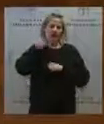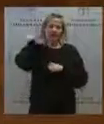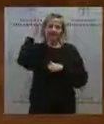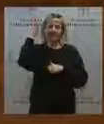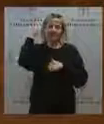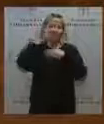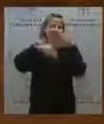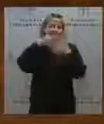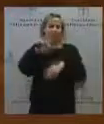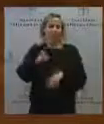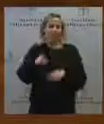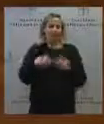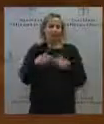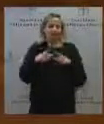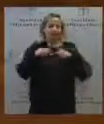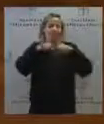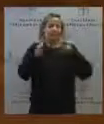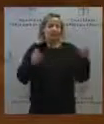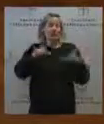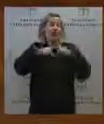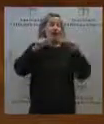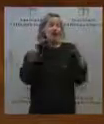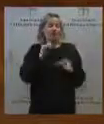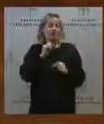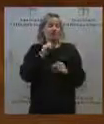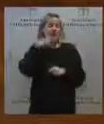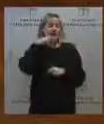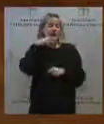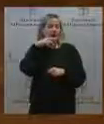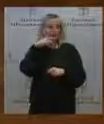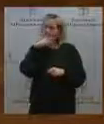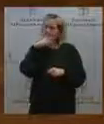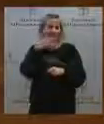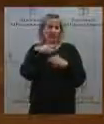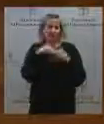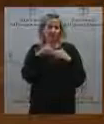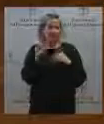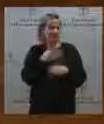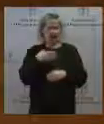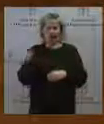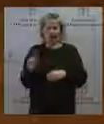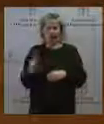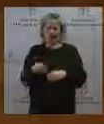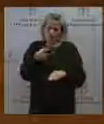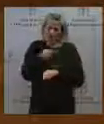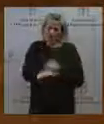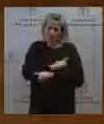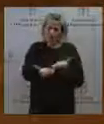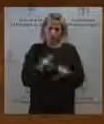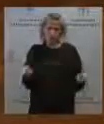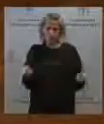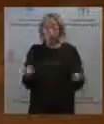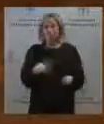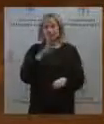usan ni quieren usar y a destinar ingentes cantidades de recursos públicos que salen de los bolsillos de los asturianos a este objetivo del